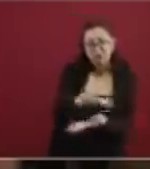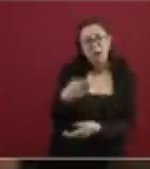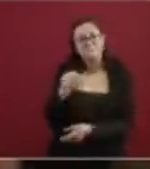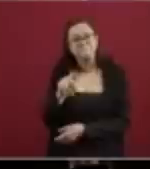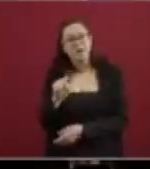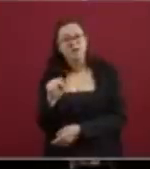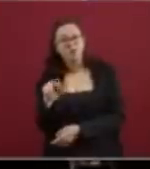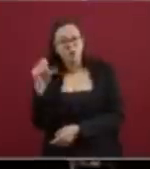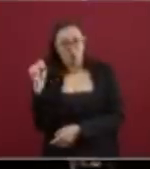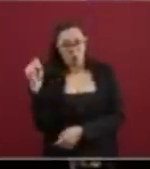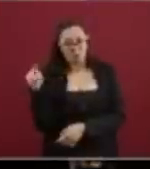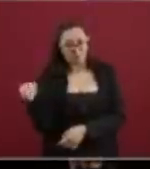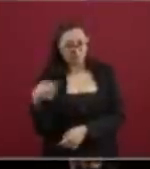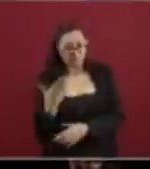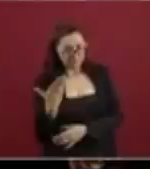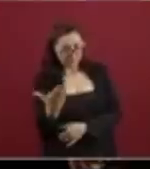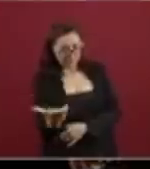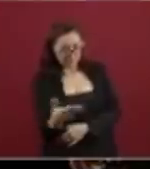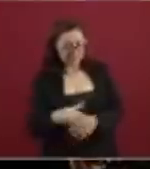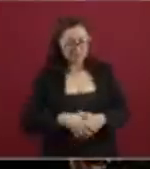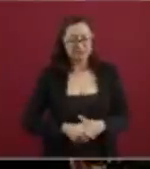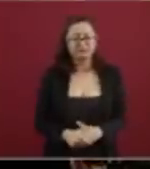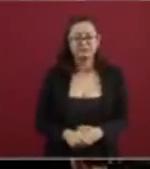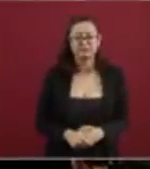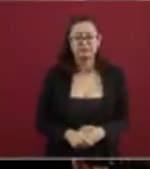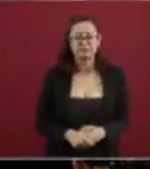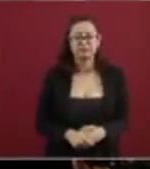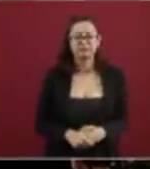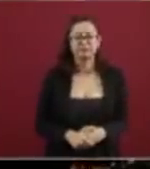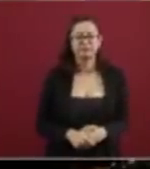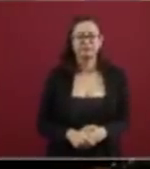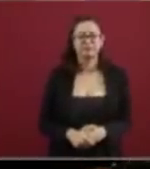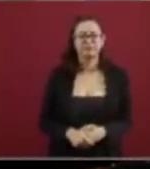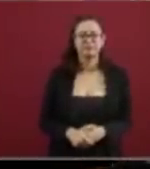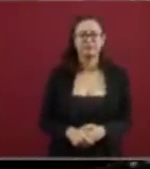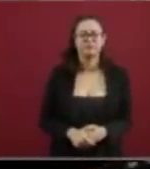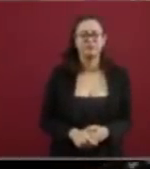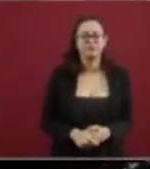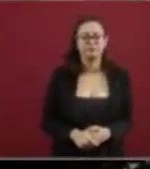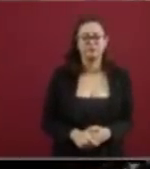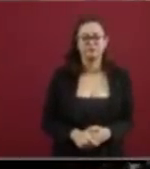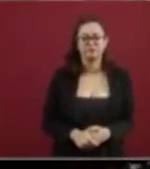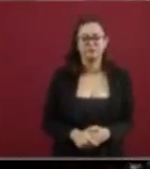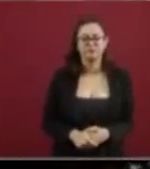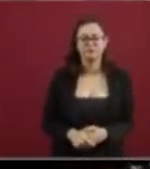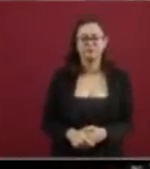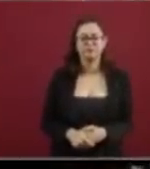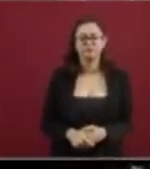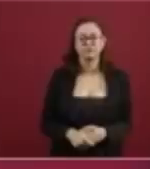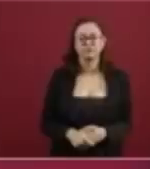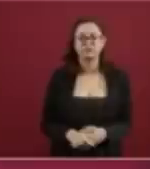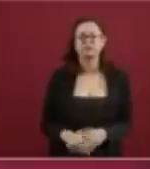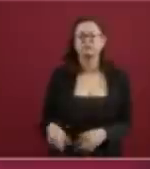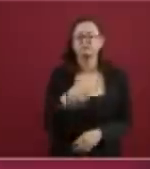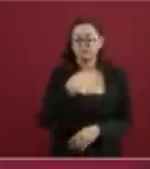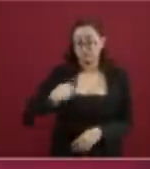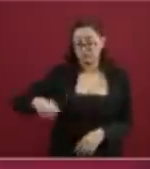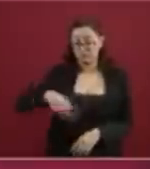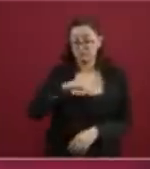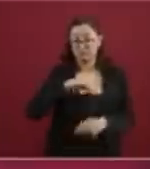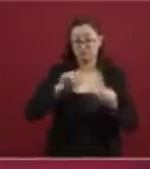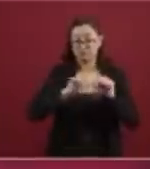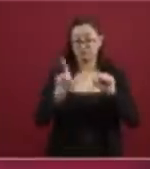Maduro? Nosotros hemos propuesto que las partes